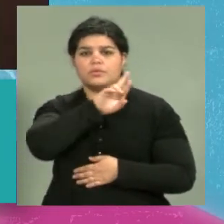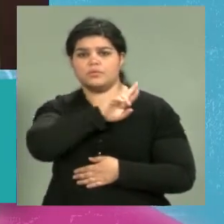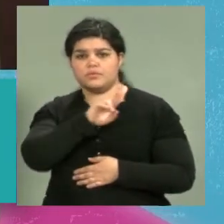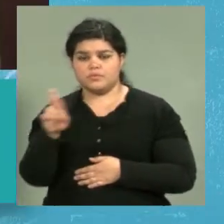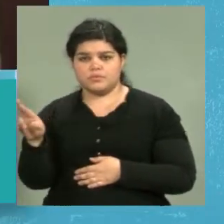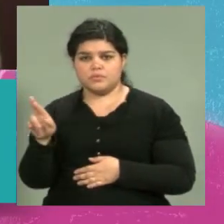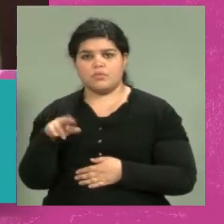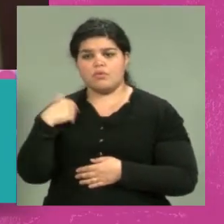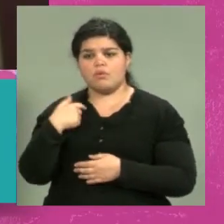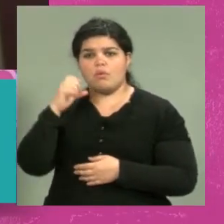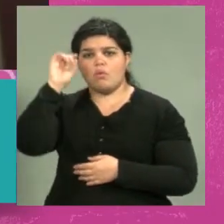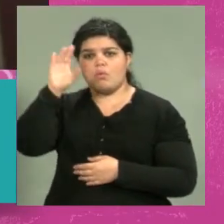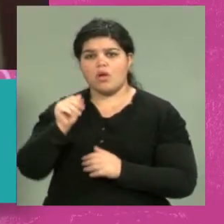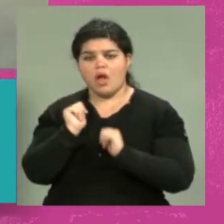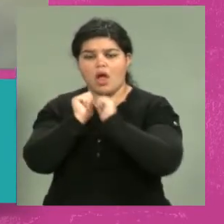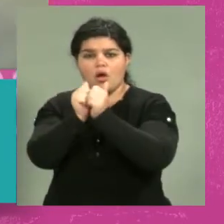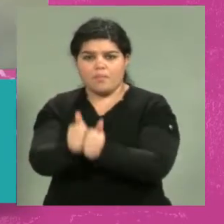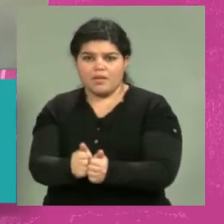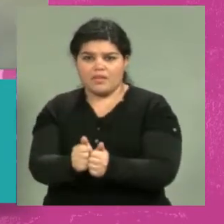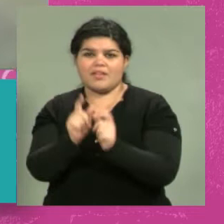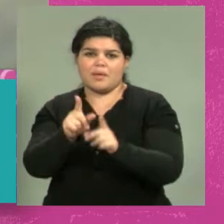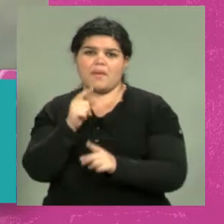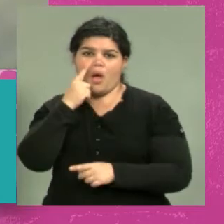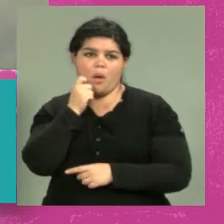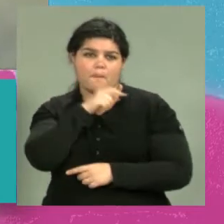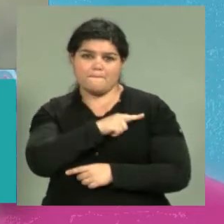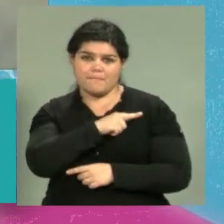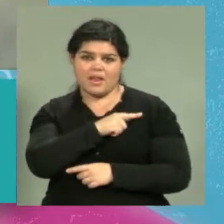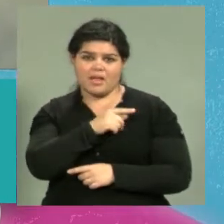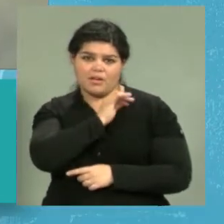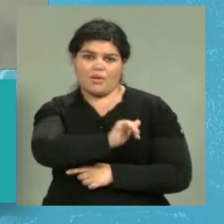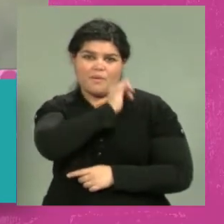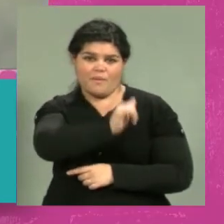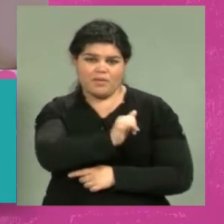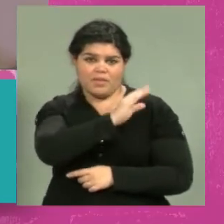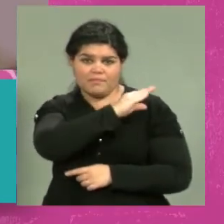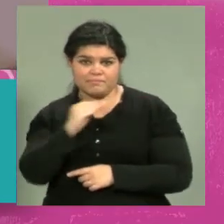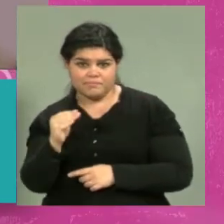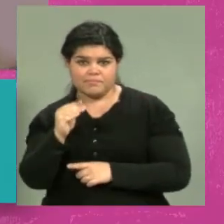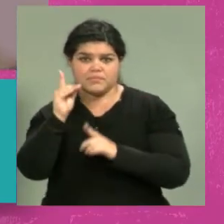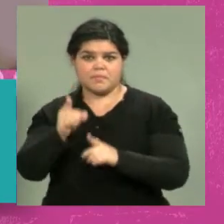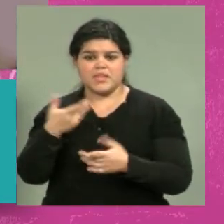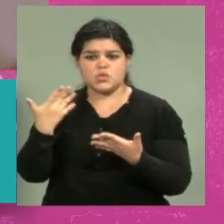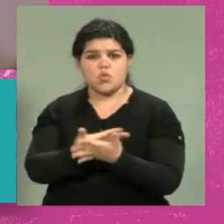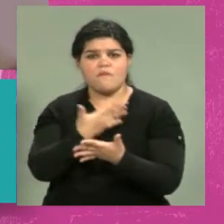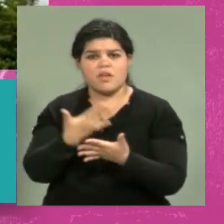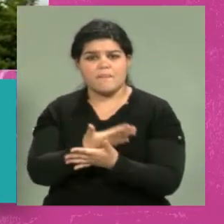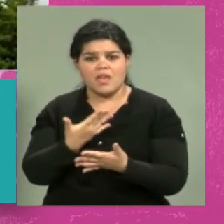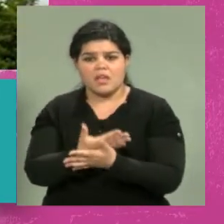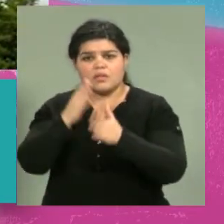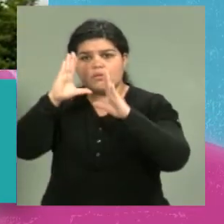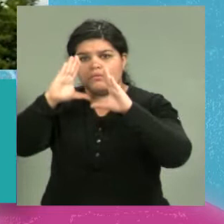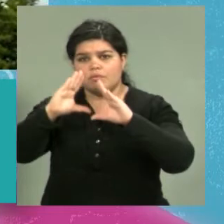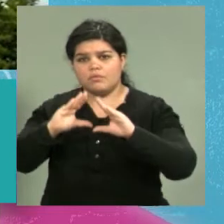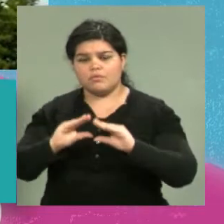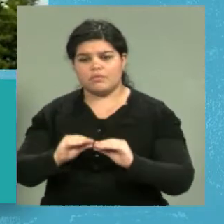es acompañar, y tomo un poco las palabras aquí del doctor, que esa enfermedad, que ese sufrimiento sea leve